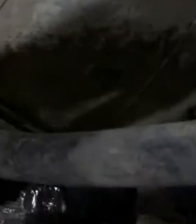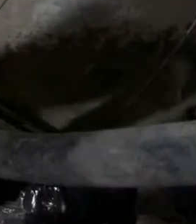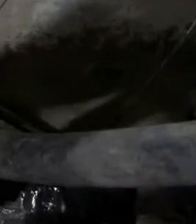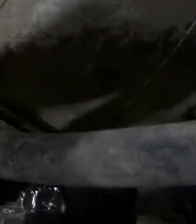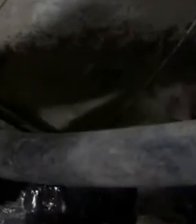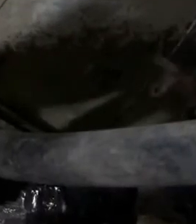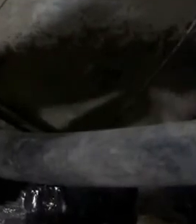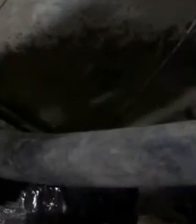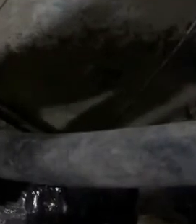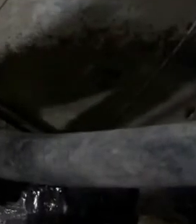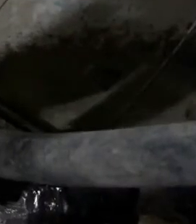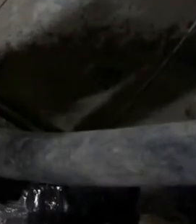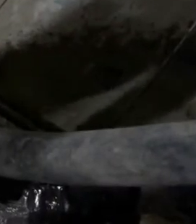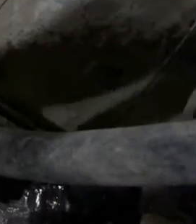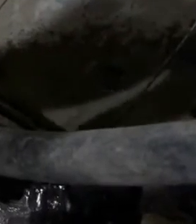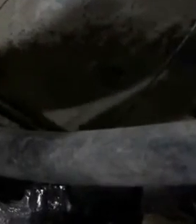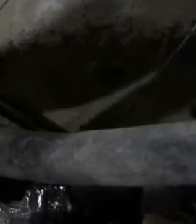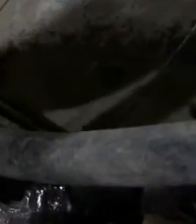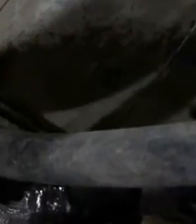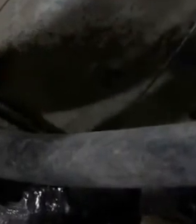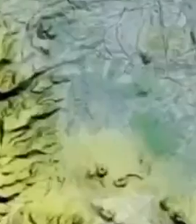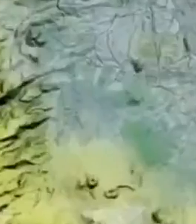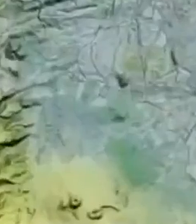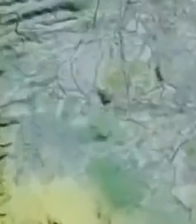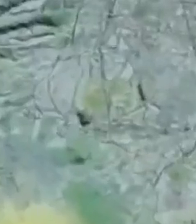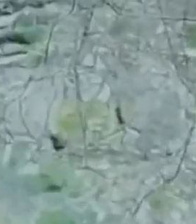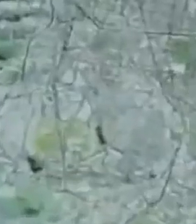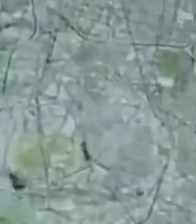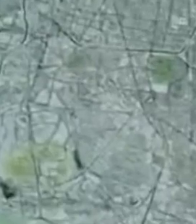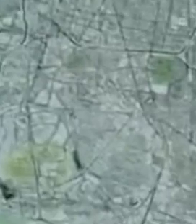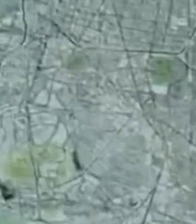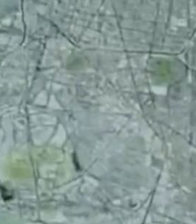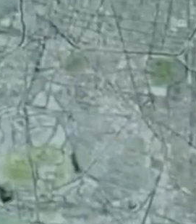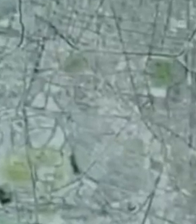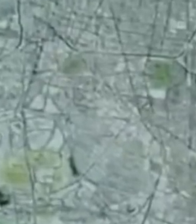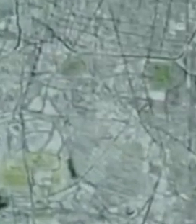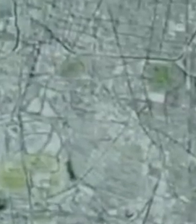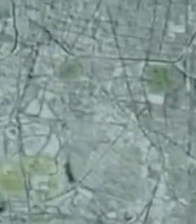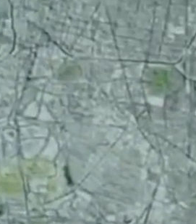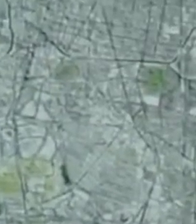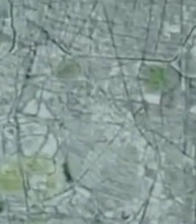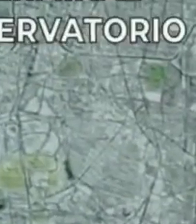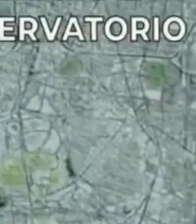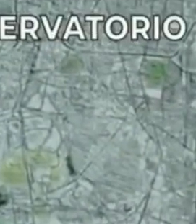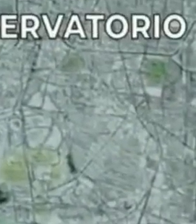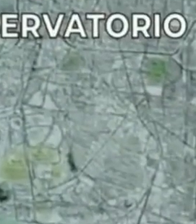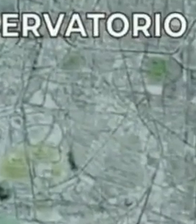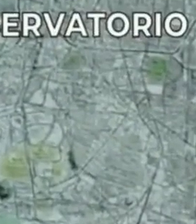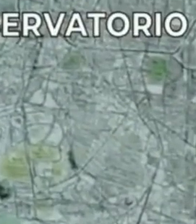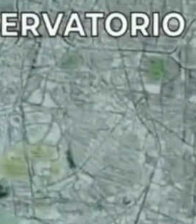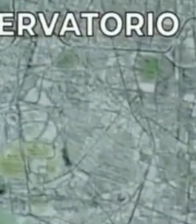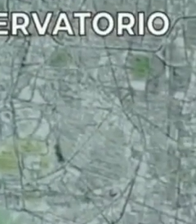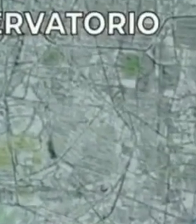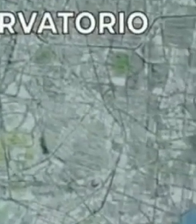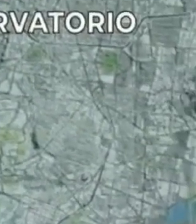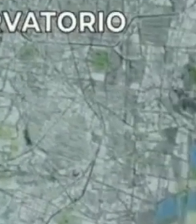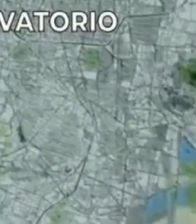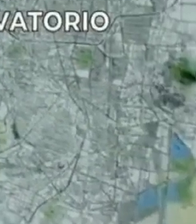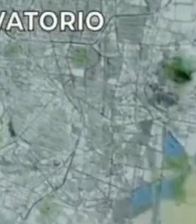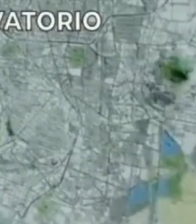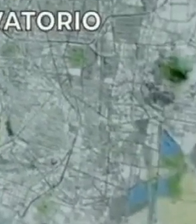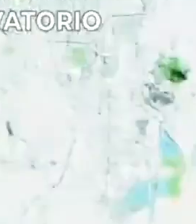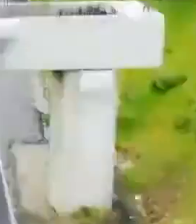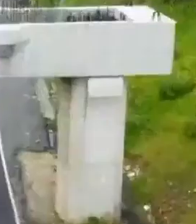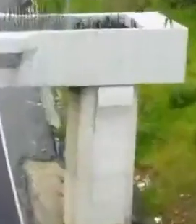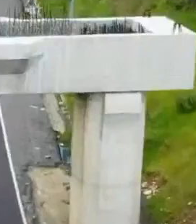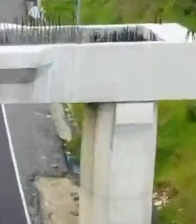y el 90% de las canalizaciones. Tramo 3, 17 kilómetros, avance de obra